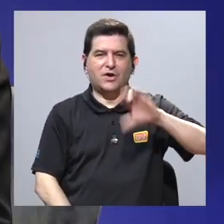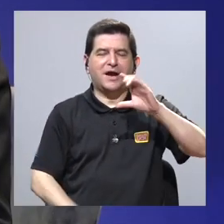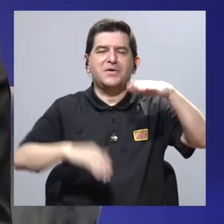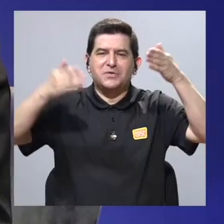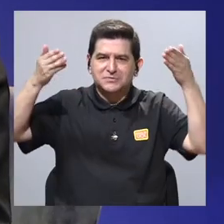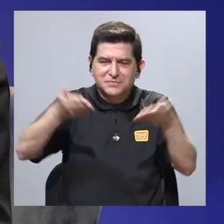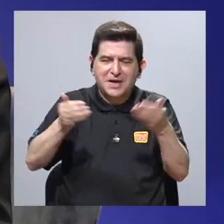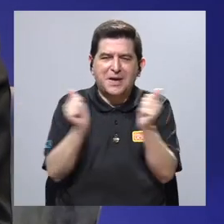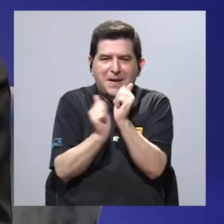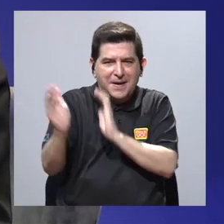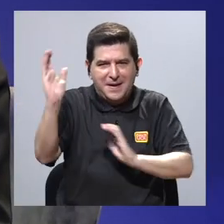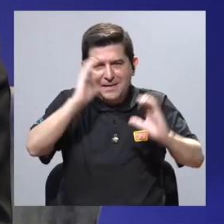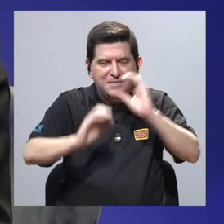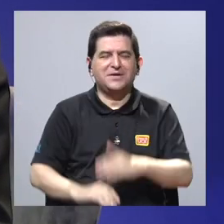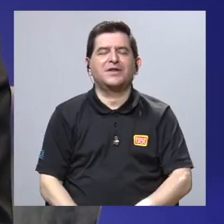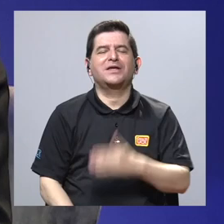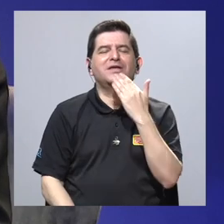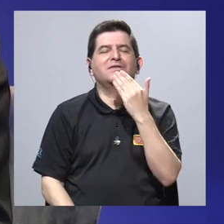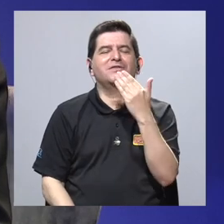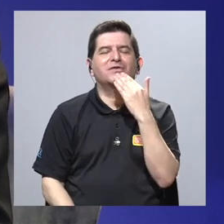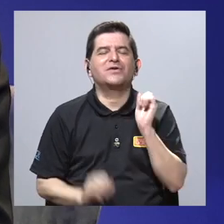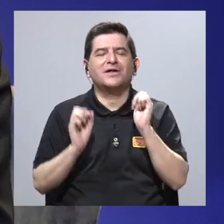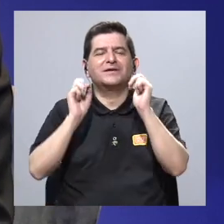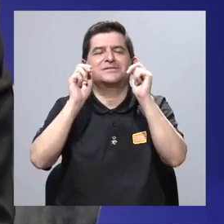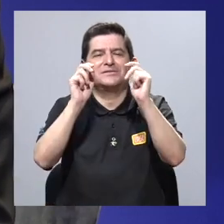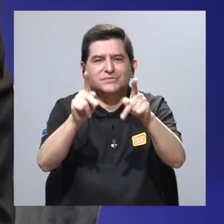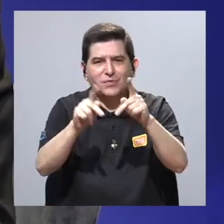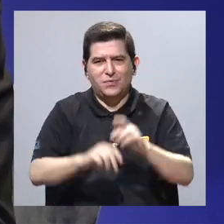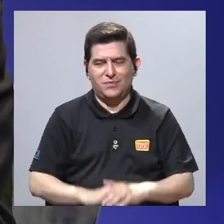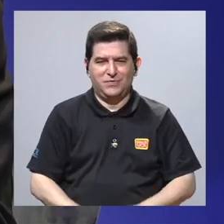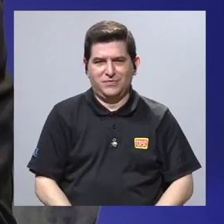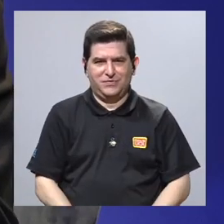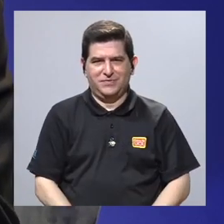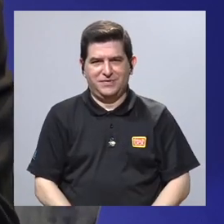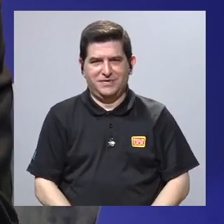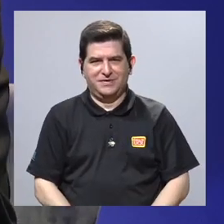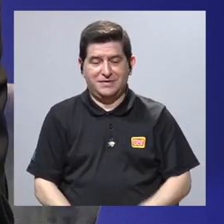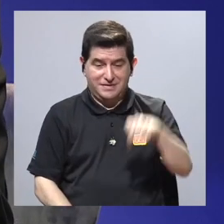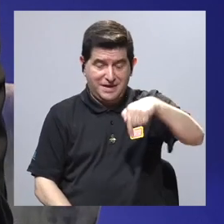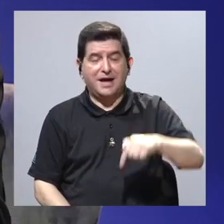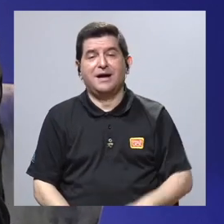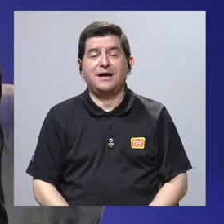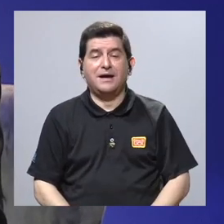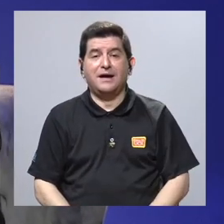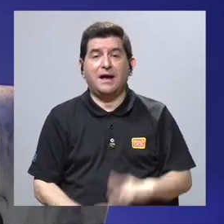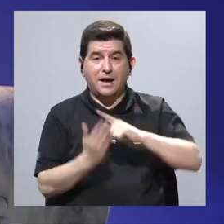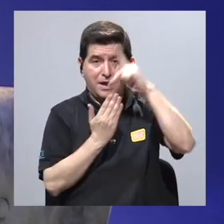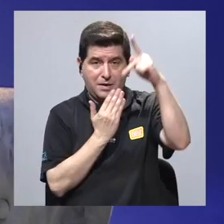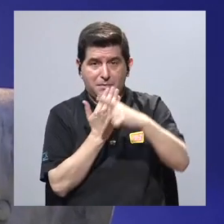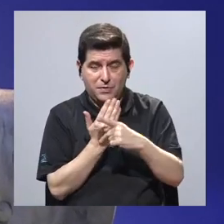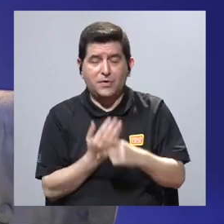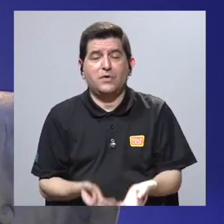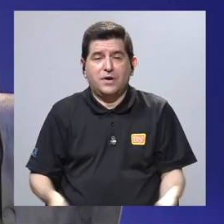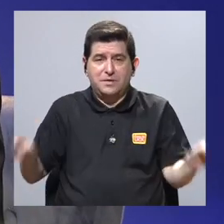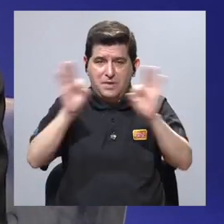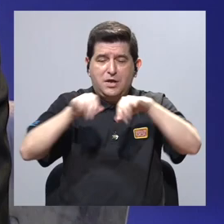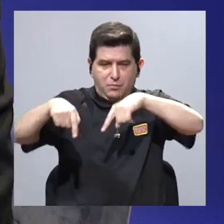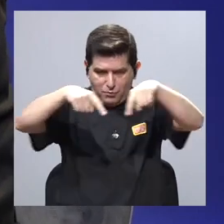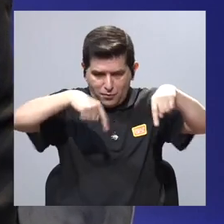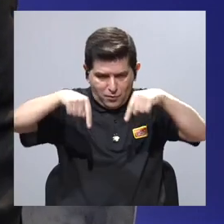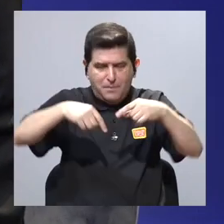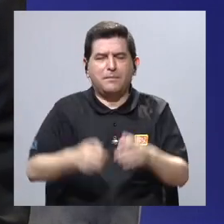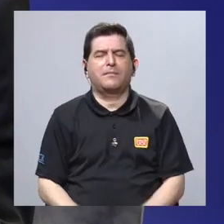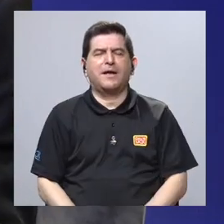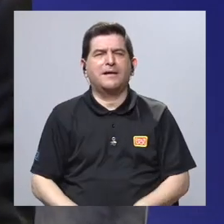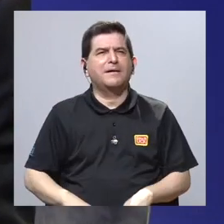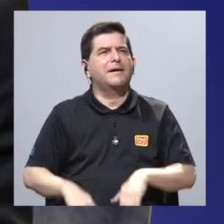Don Carlos, bienvenido a Conciencia. Agradecemos mucho el espacio que nos ha generado para grabar un importante programa en